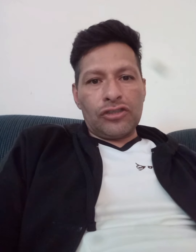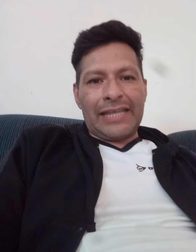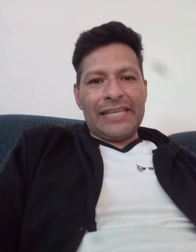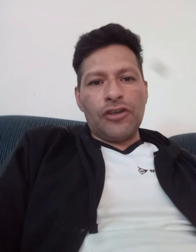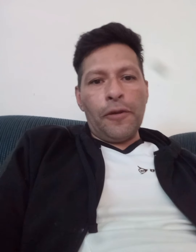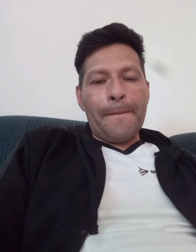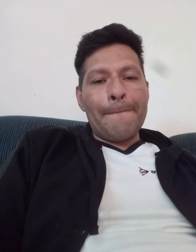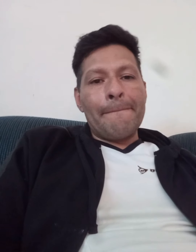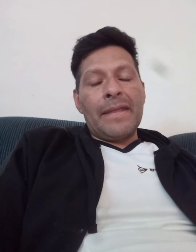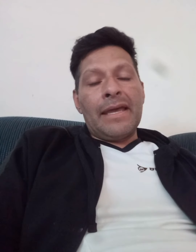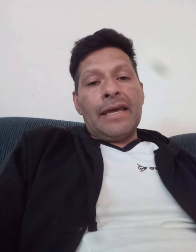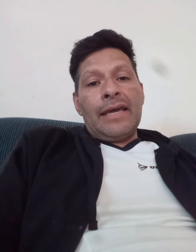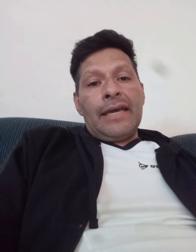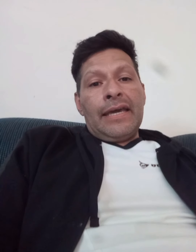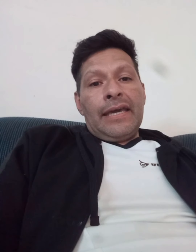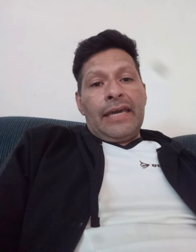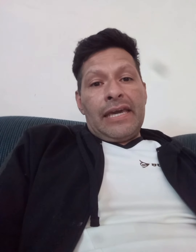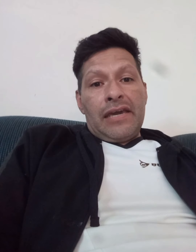Ernesto Zedillo,